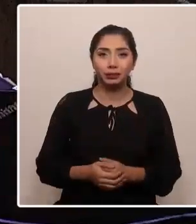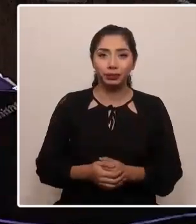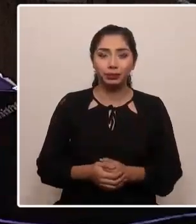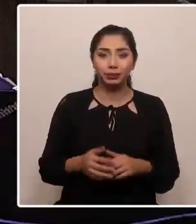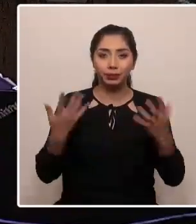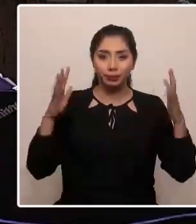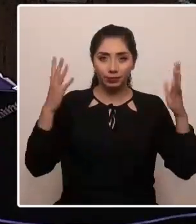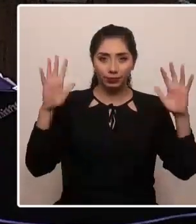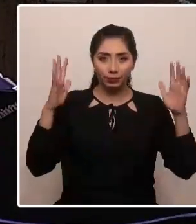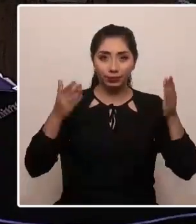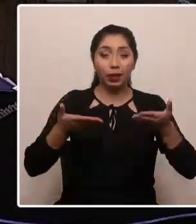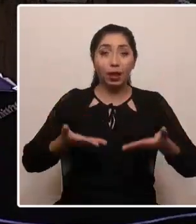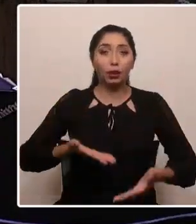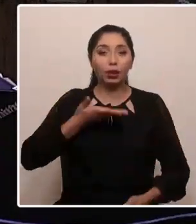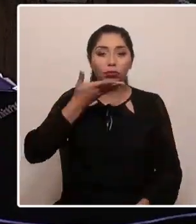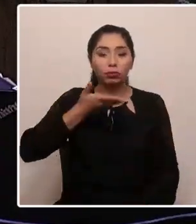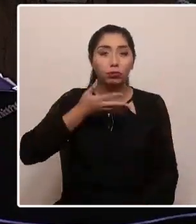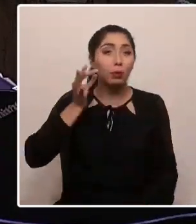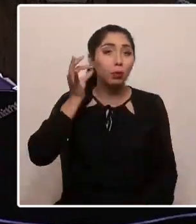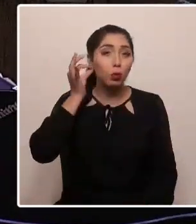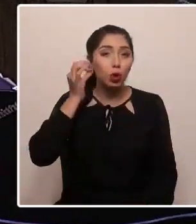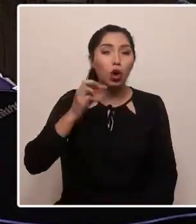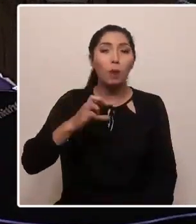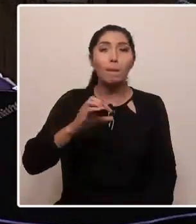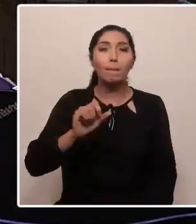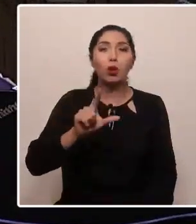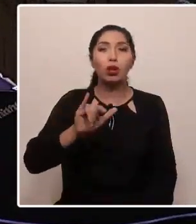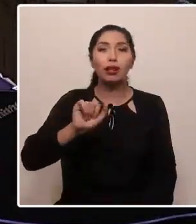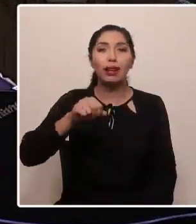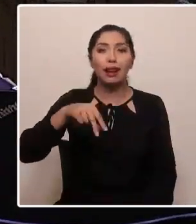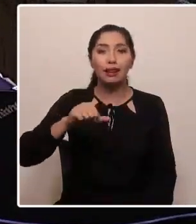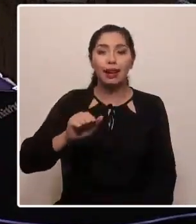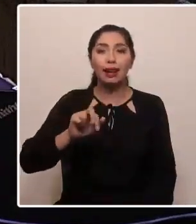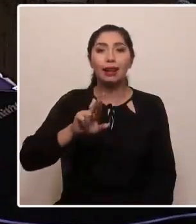Tiene la palabra la convencional Poliana Rivera.